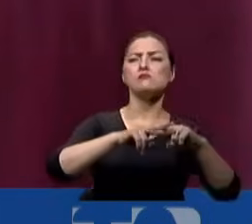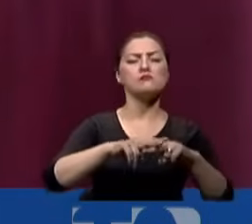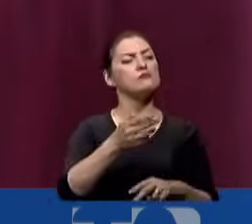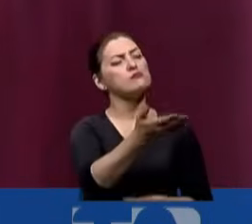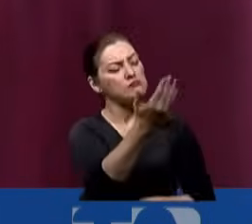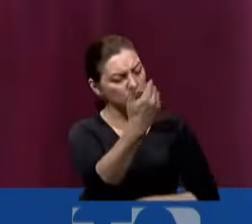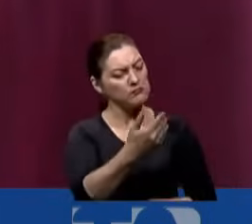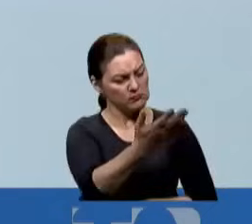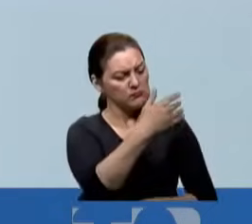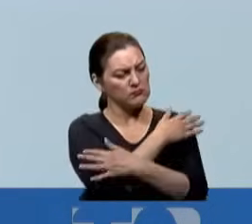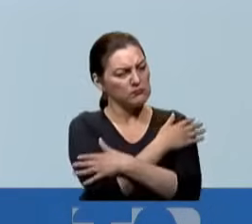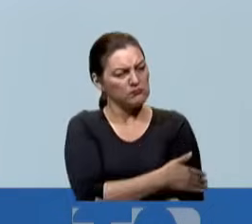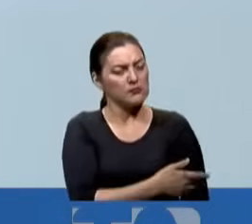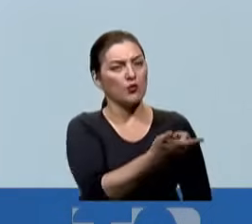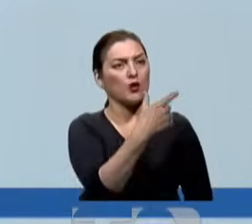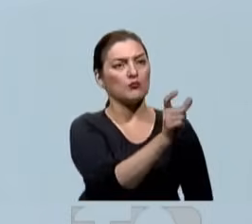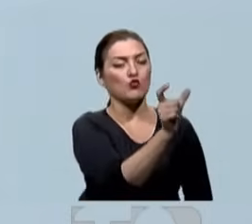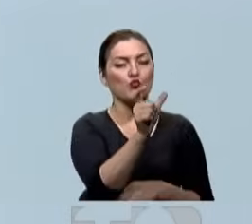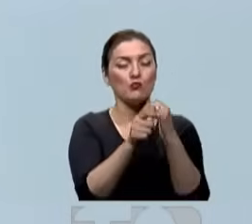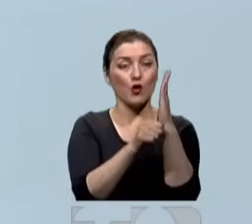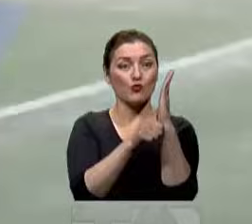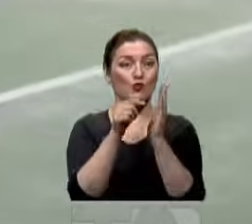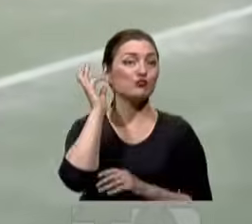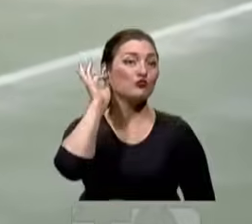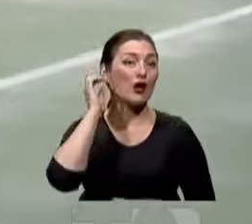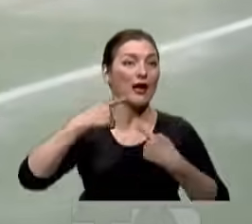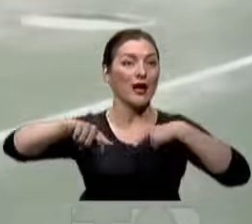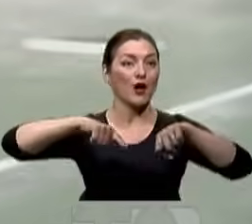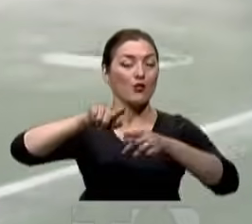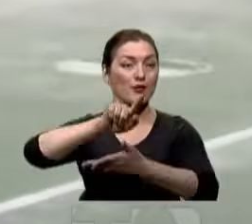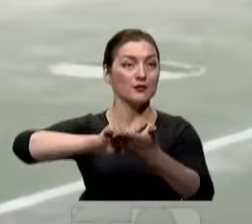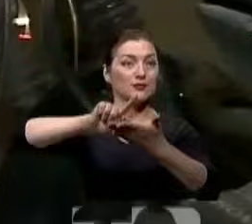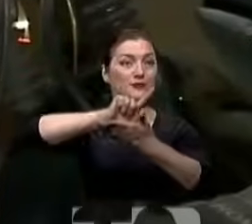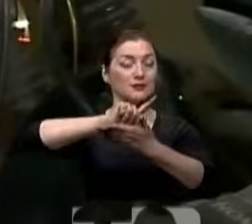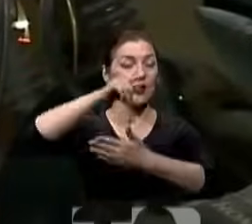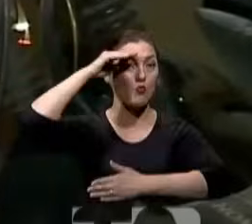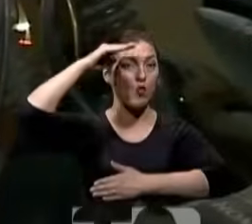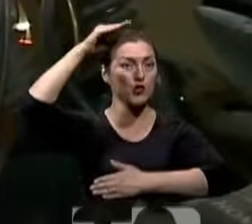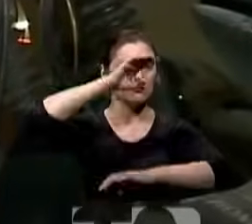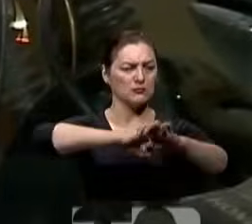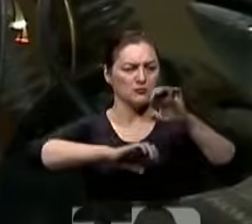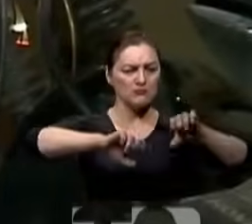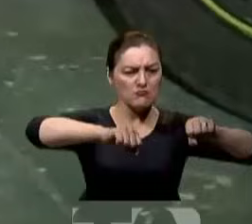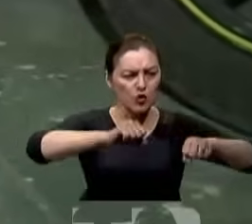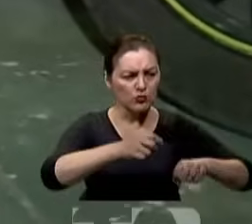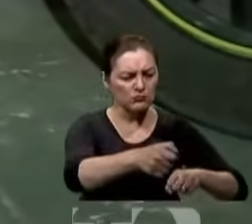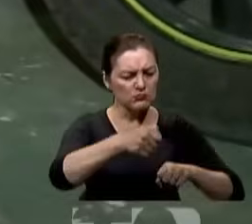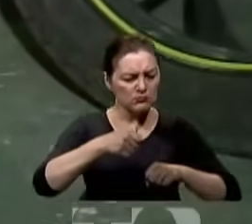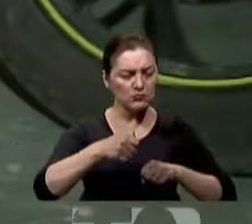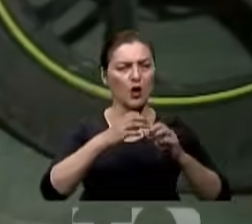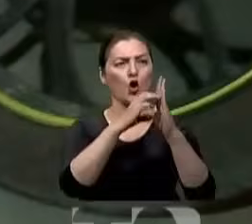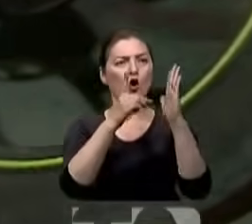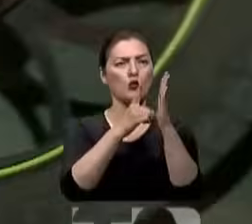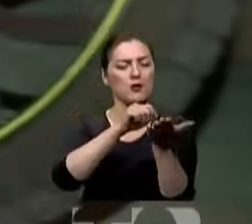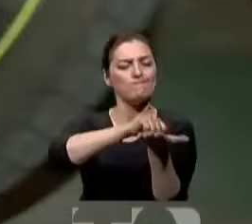momento antecedentes. Glenda Sosa, jefe de operaciones del distrito, precisó que aquí la policía identificó que las motocicletas tenían la